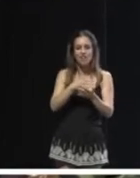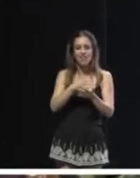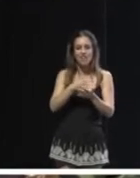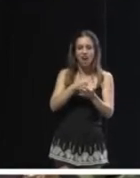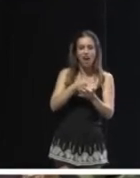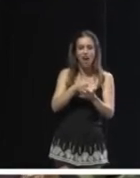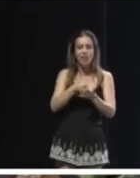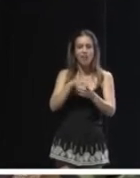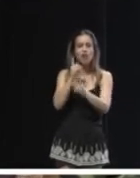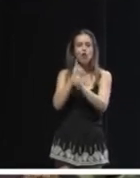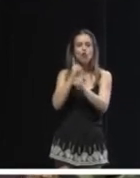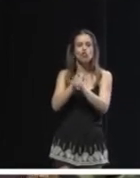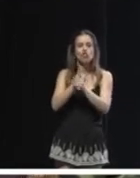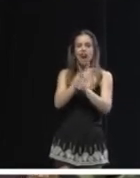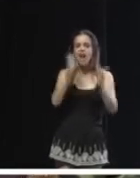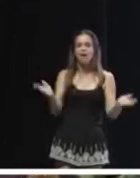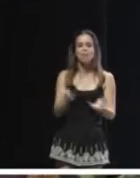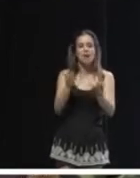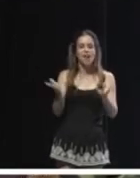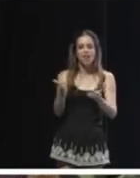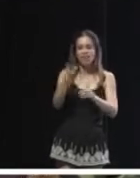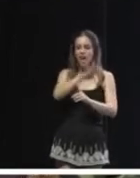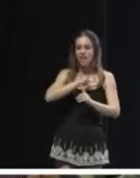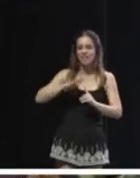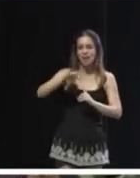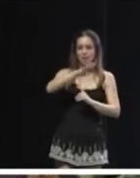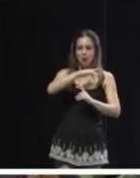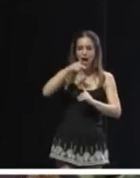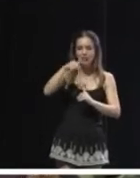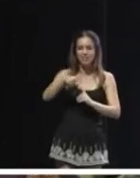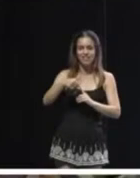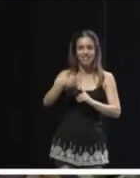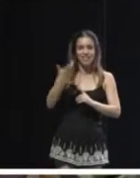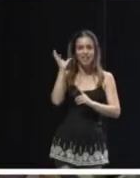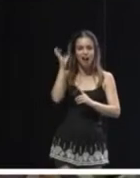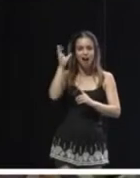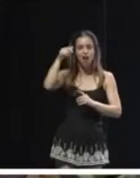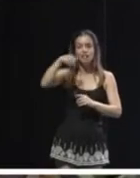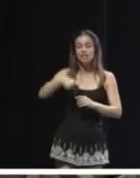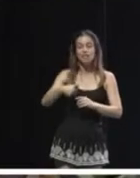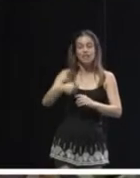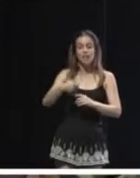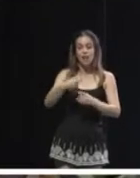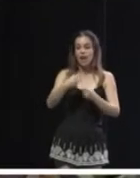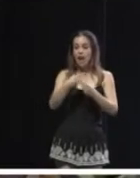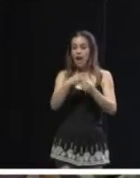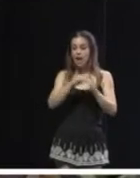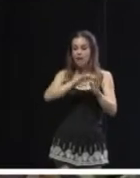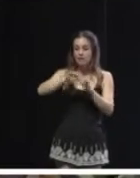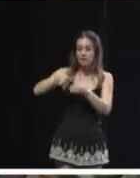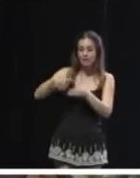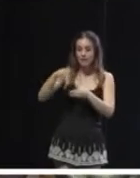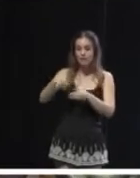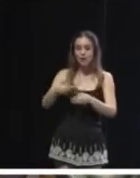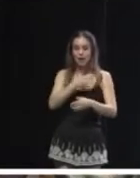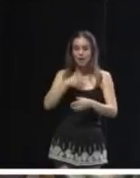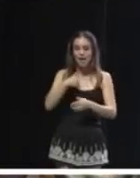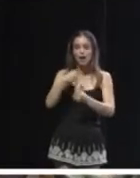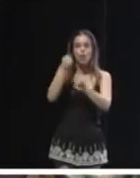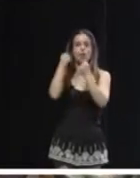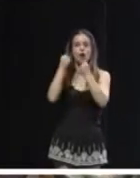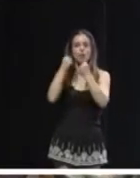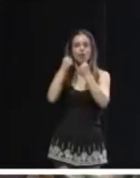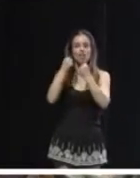emergencia climática. No somos un país más. La alternativa que tenemos es convertirnos en una potencia